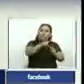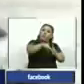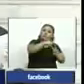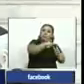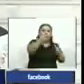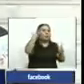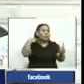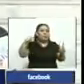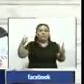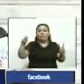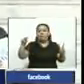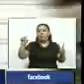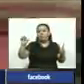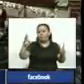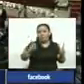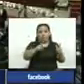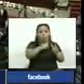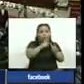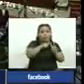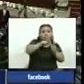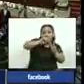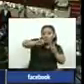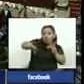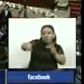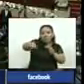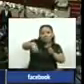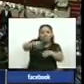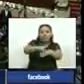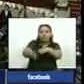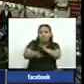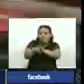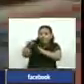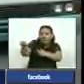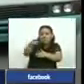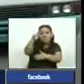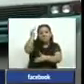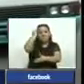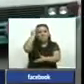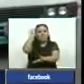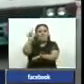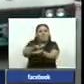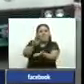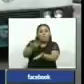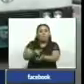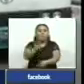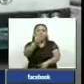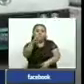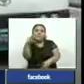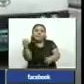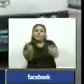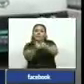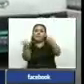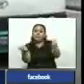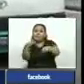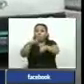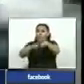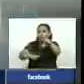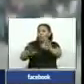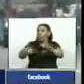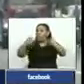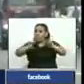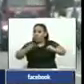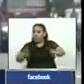Aeas. Miranda señala a los congresistas salvadoreños de querer sacar raja de más de los 40 millones de dólares que el Estado